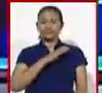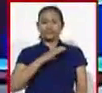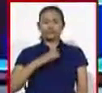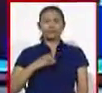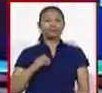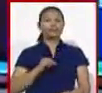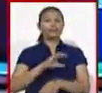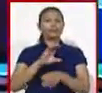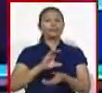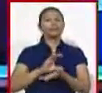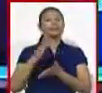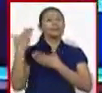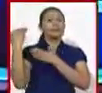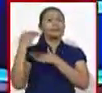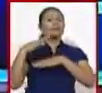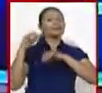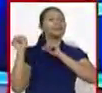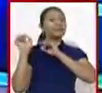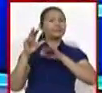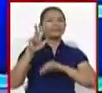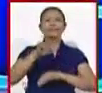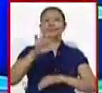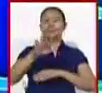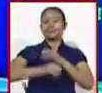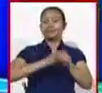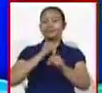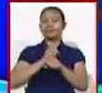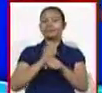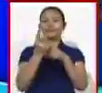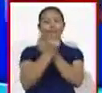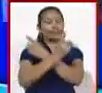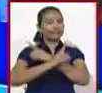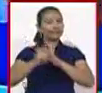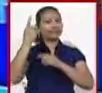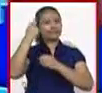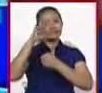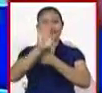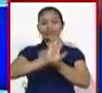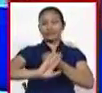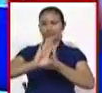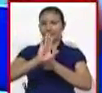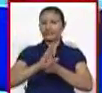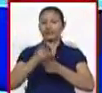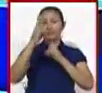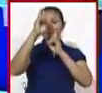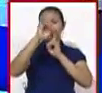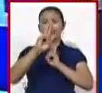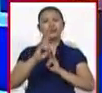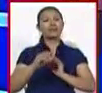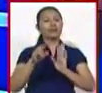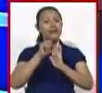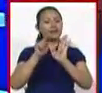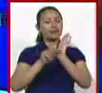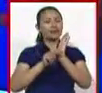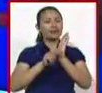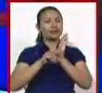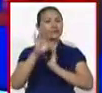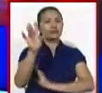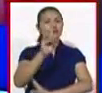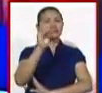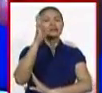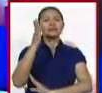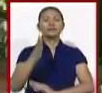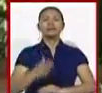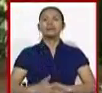Comité Cívico Pro Santa Cruz ha convocado a la marcha por los 35 años de democracia para defender y hacer respetar las normas